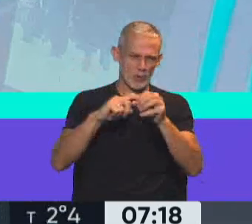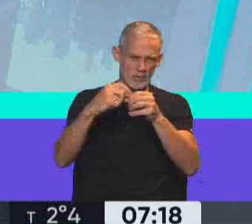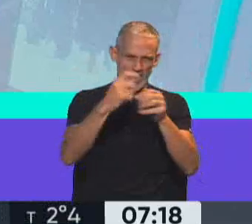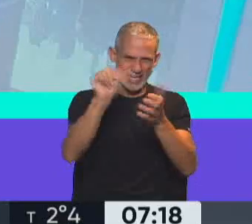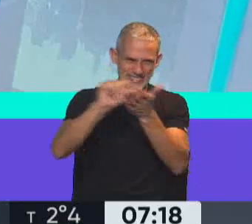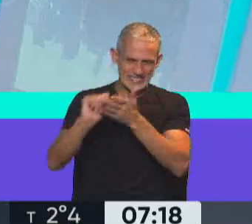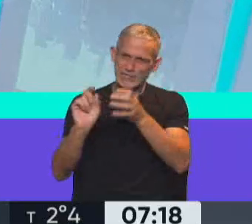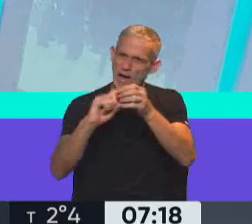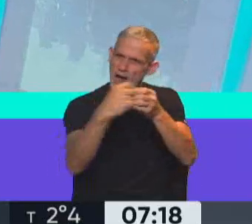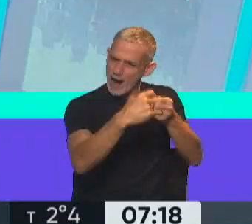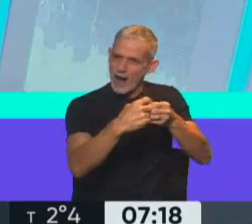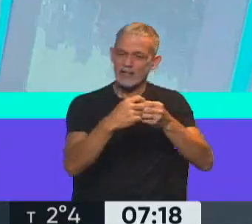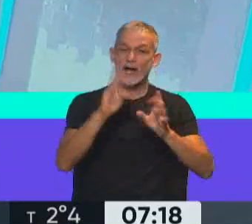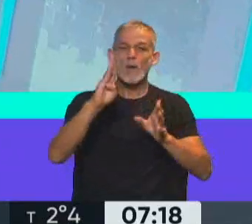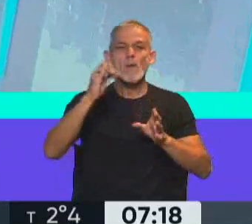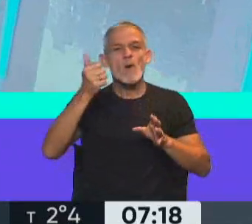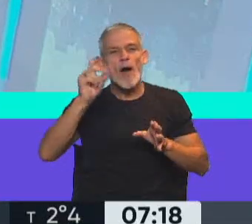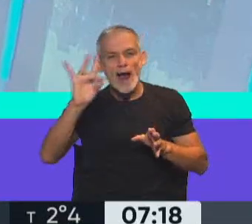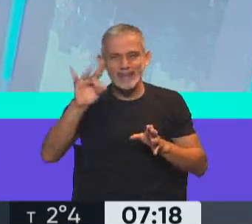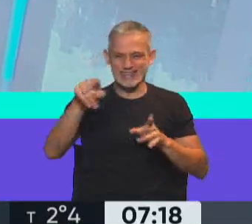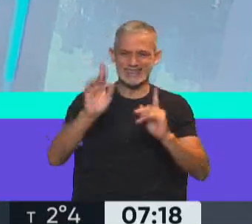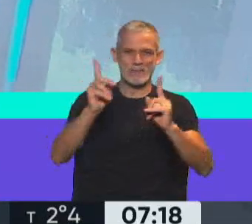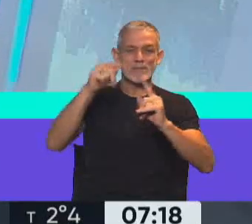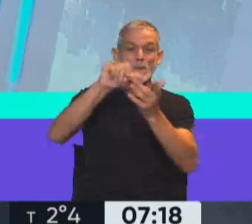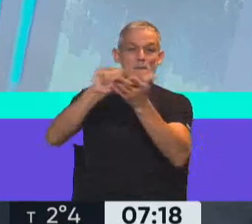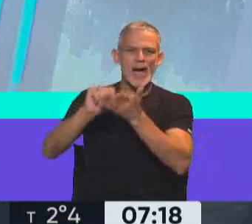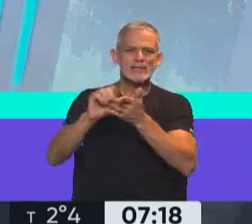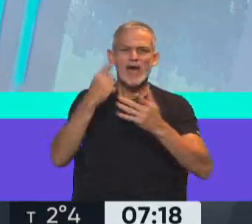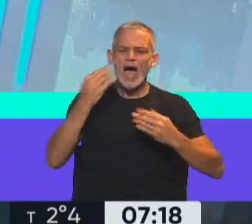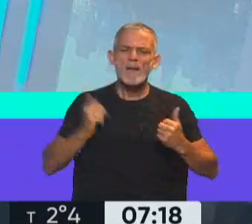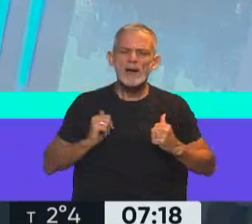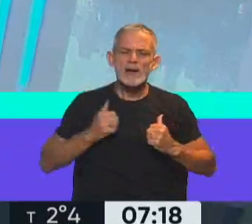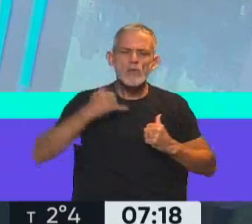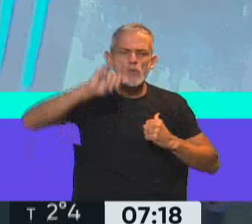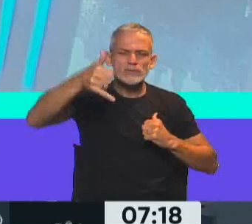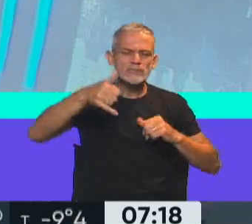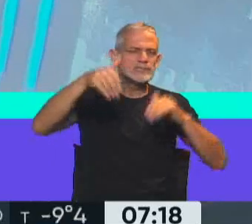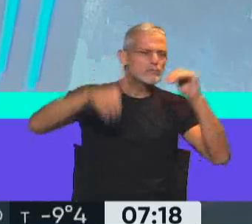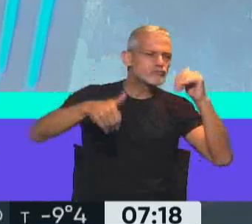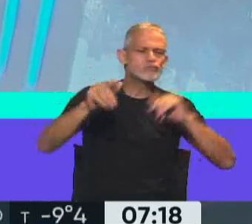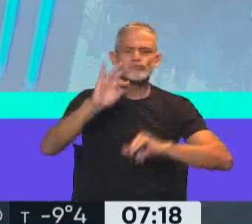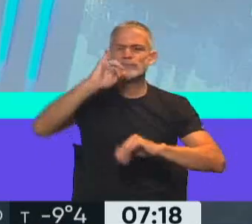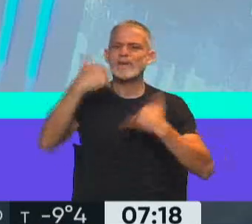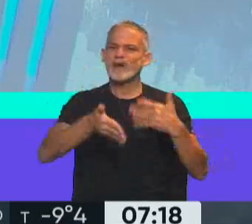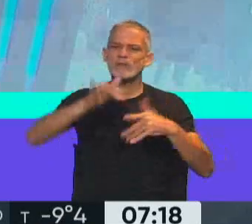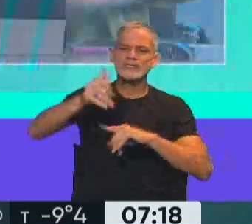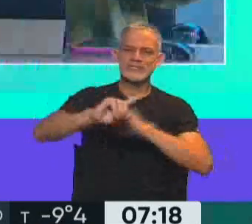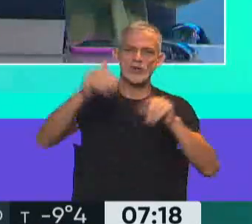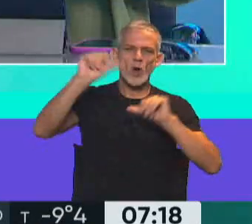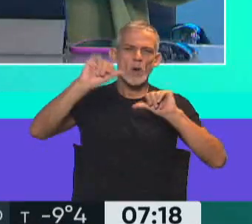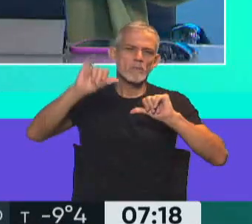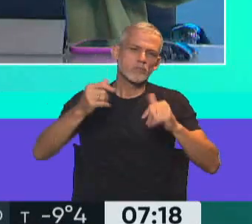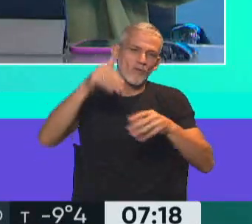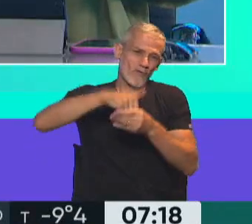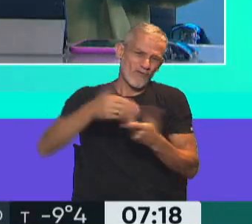mundo. Entonces, en el board están los países que efectivamente van y emiten su voto a ver si están a favor. Lo cierto es que